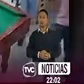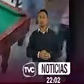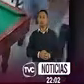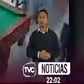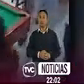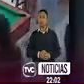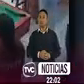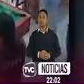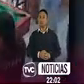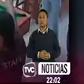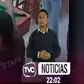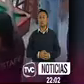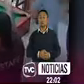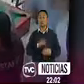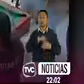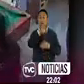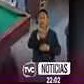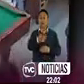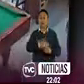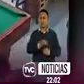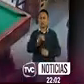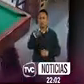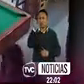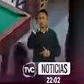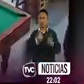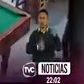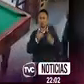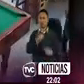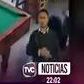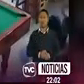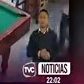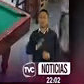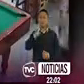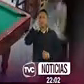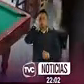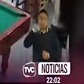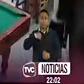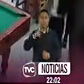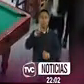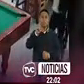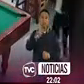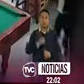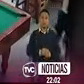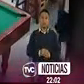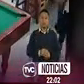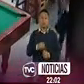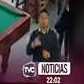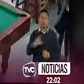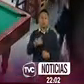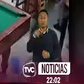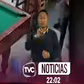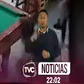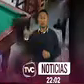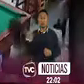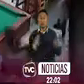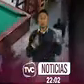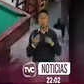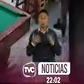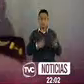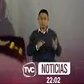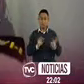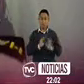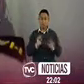eso, desde afuera continúa la balacera. Conversamos con la policía. Por suerte, durante el ataque no hubo víctimas